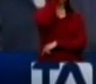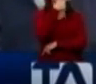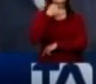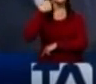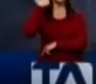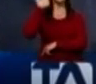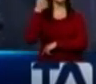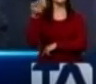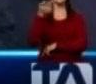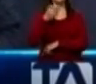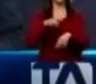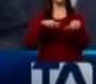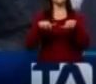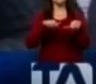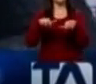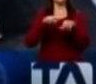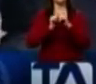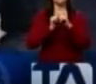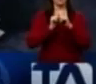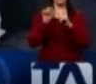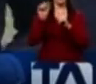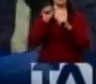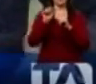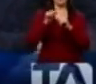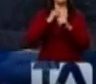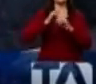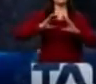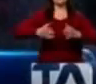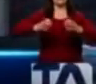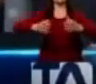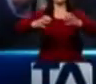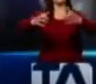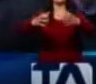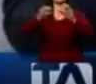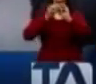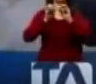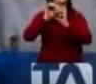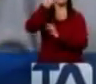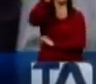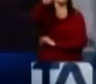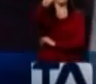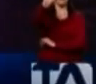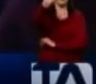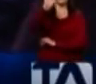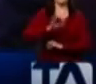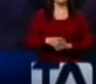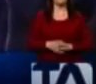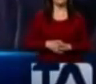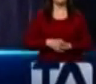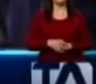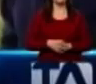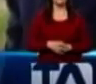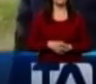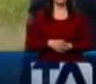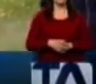ustedes lo han indicado, en el sector de la etapa F bajo, porque los vecinos quieren hacer un pedido muy especial a las autoridades municipales por